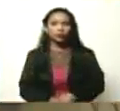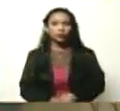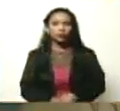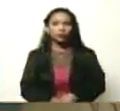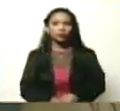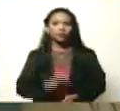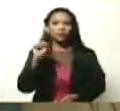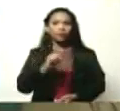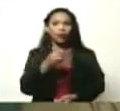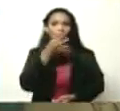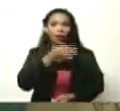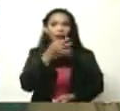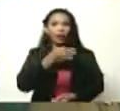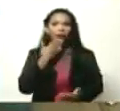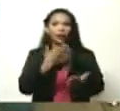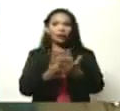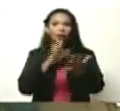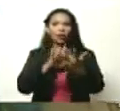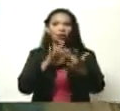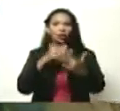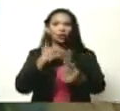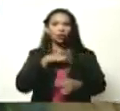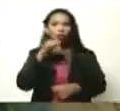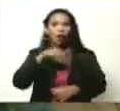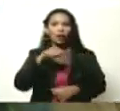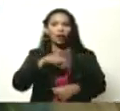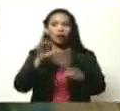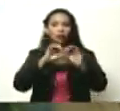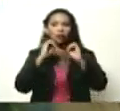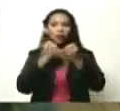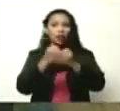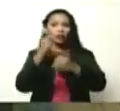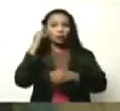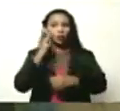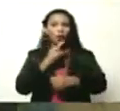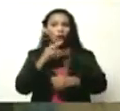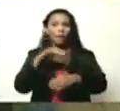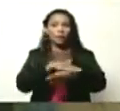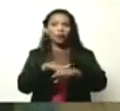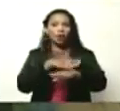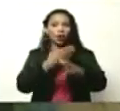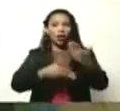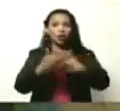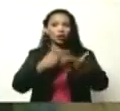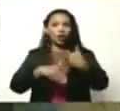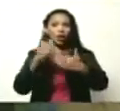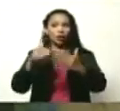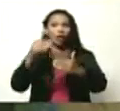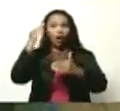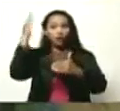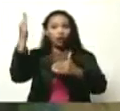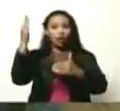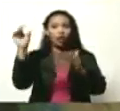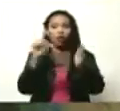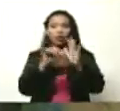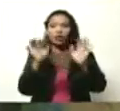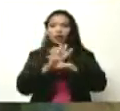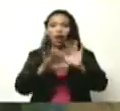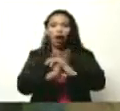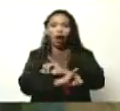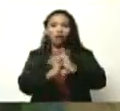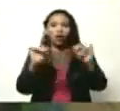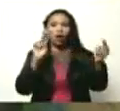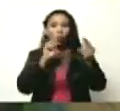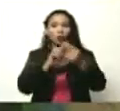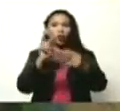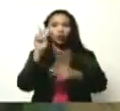Así es, muy buenas tardes, gracias por el pase. Nos encontramos en el Salón Simón Bolívar del Ministerio de Relaciones Exteriores, donde ya ha concluido este